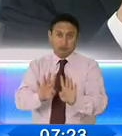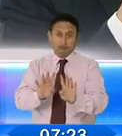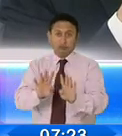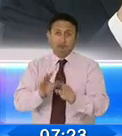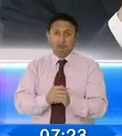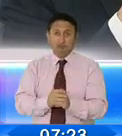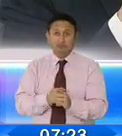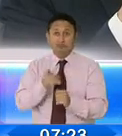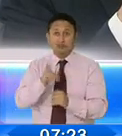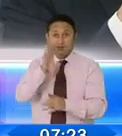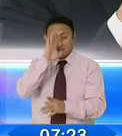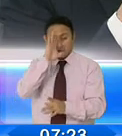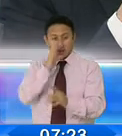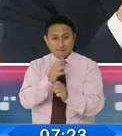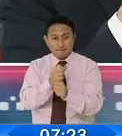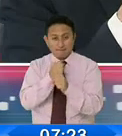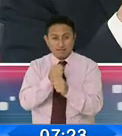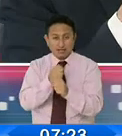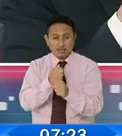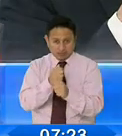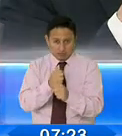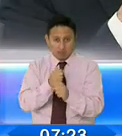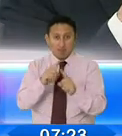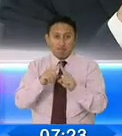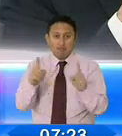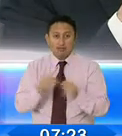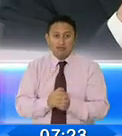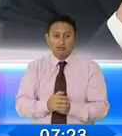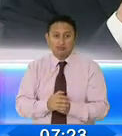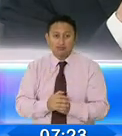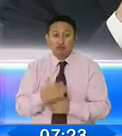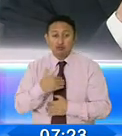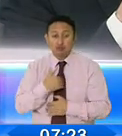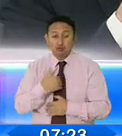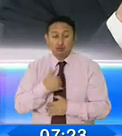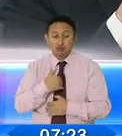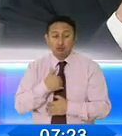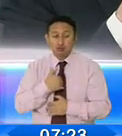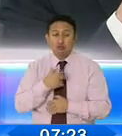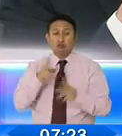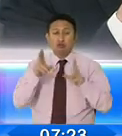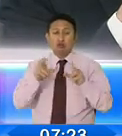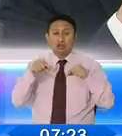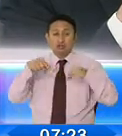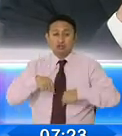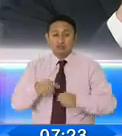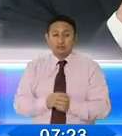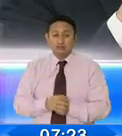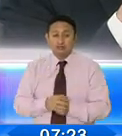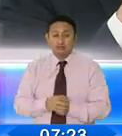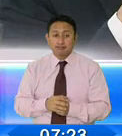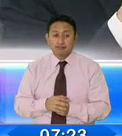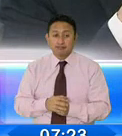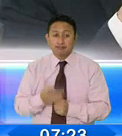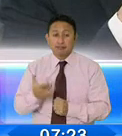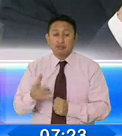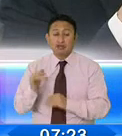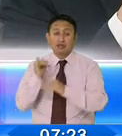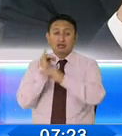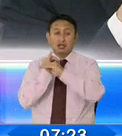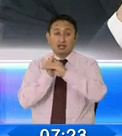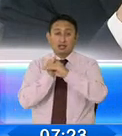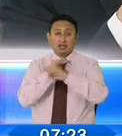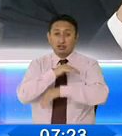fe religiosa. Entonces, nosotros vamos a desplegar en torno a este número de infraestructura